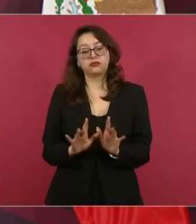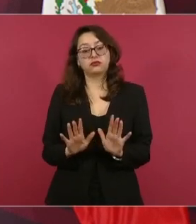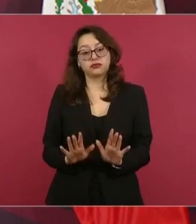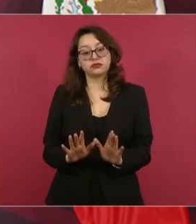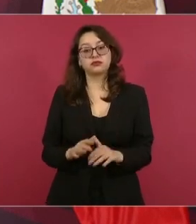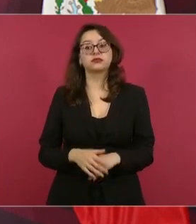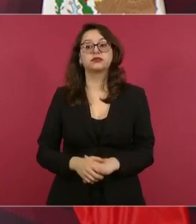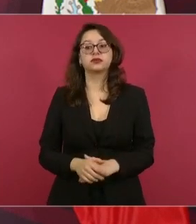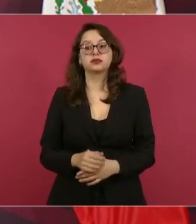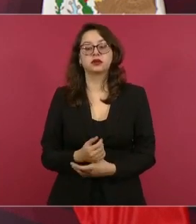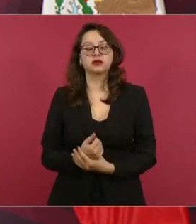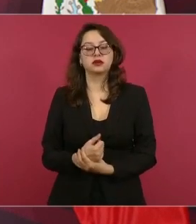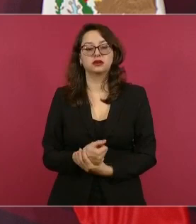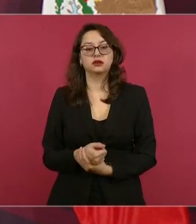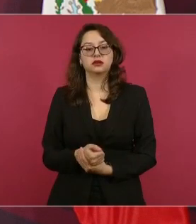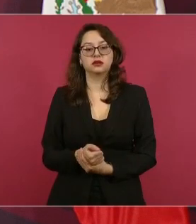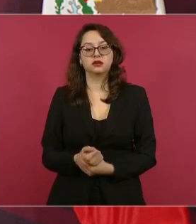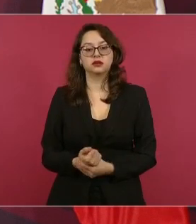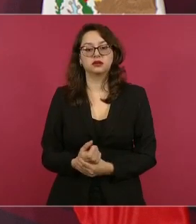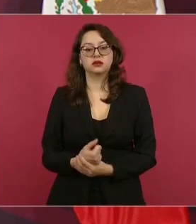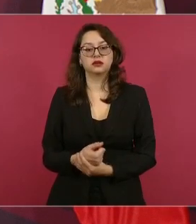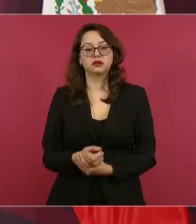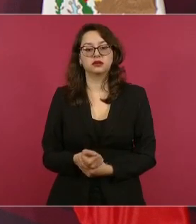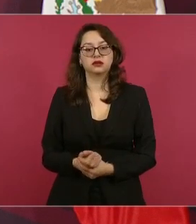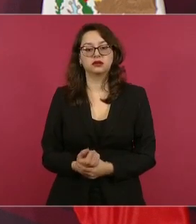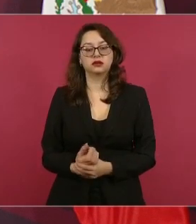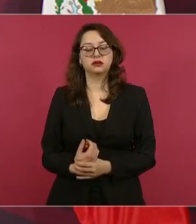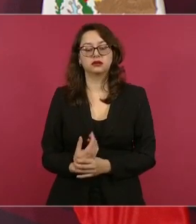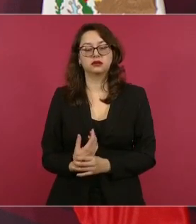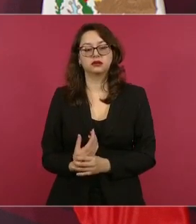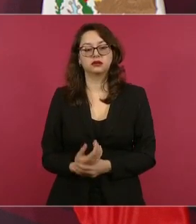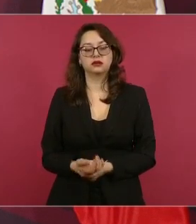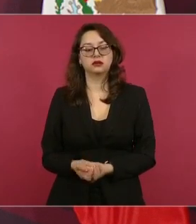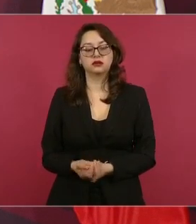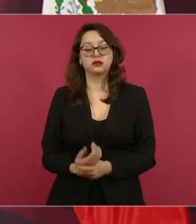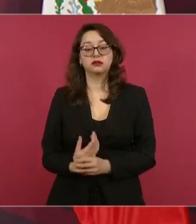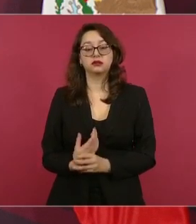opinión sobre la